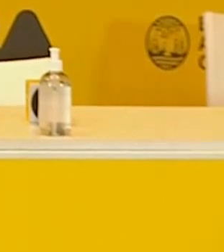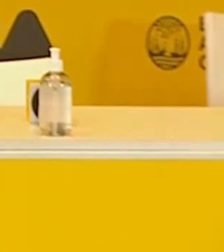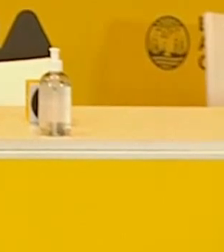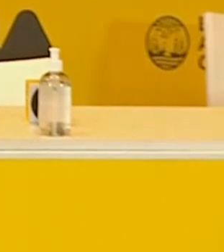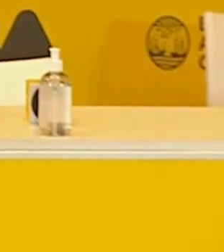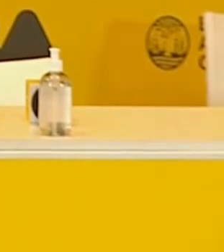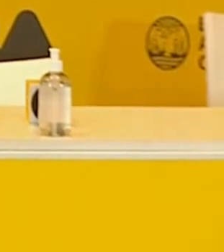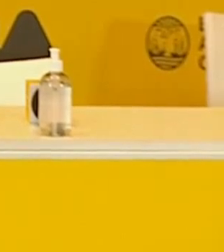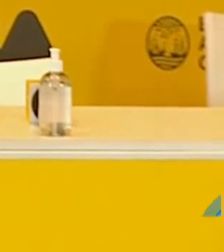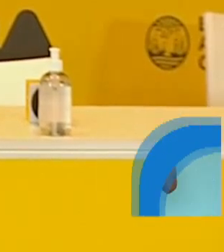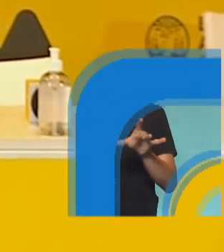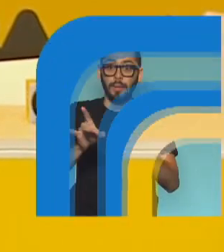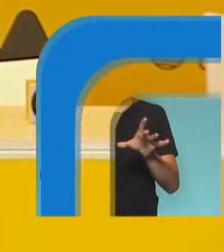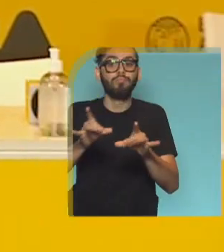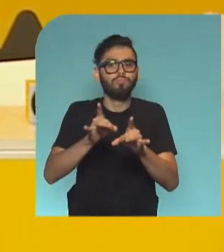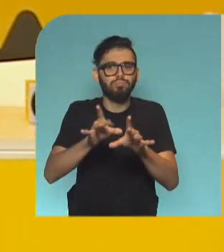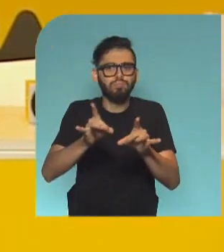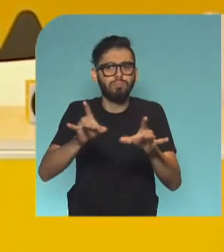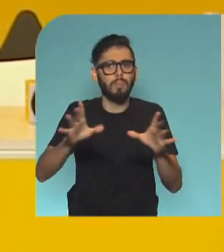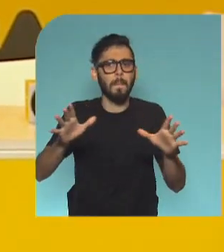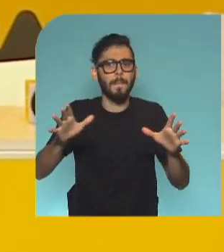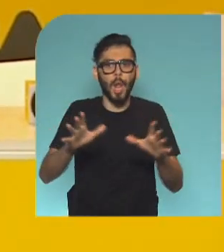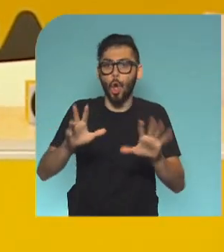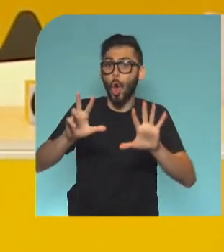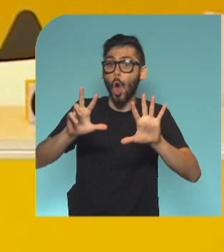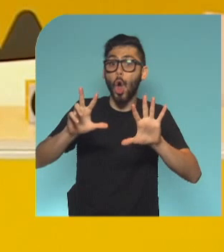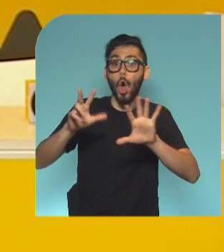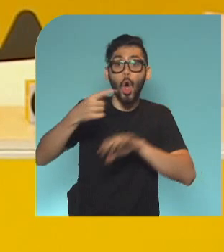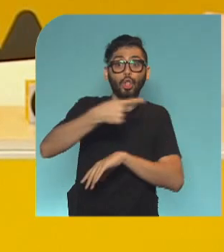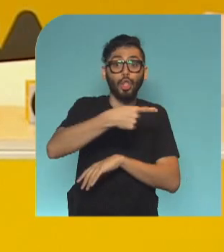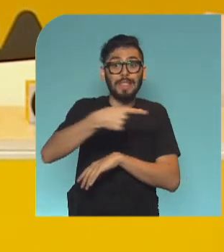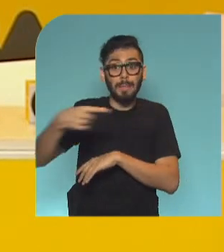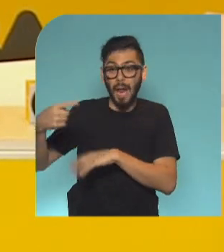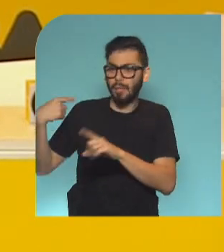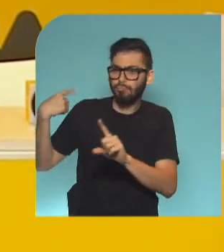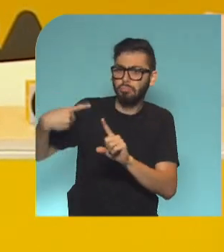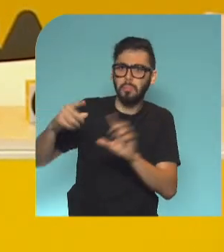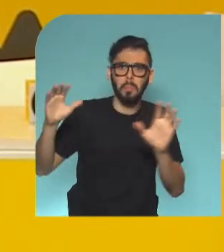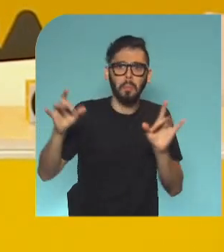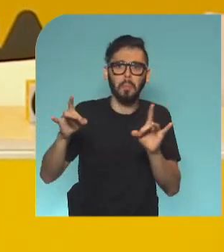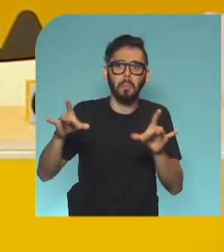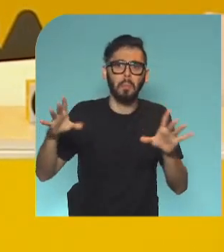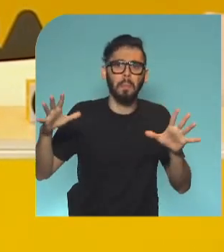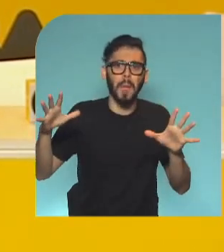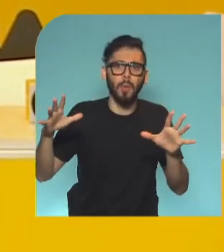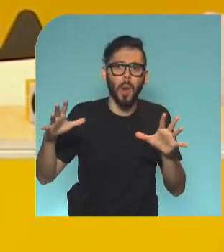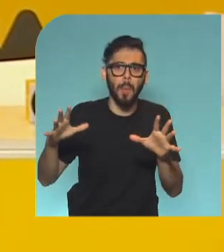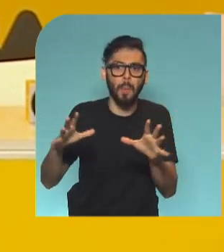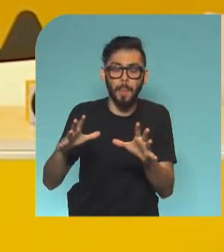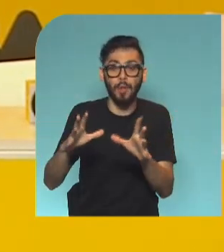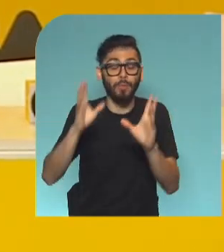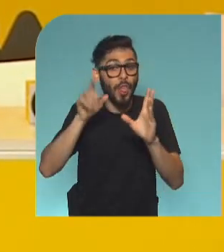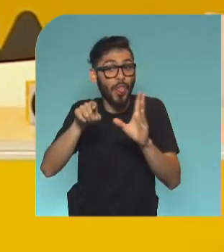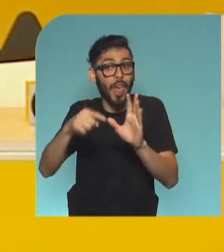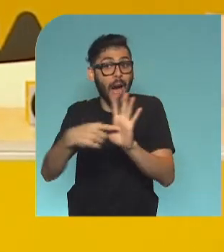Disminución de casos en las últimas 8 semanas, decía Alberto Fernández y hablaba del AMBA. Ya hemos escuchado